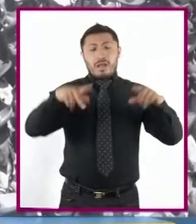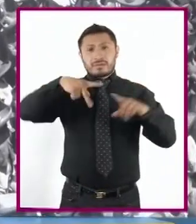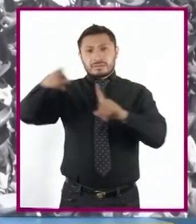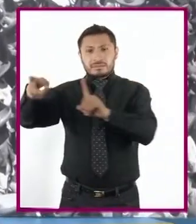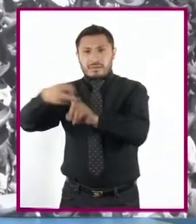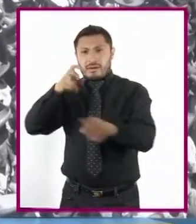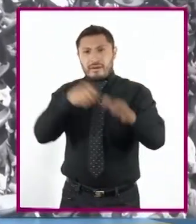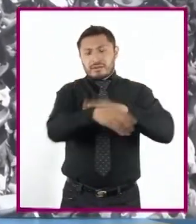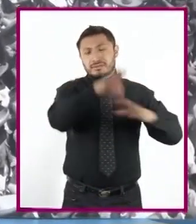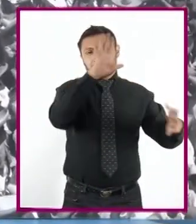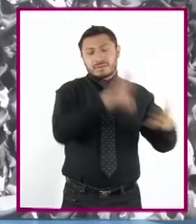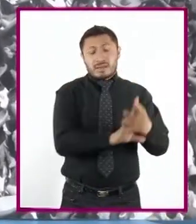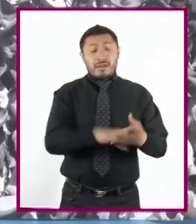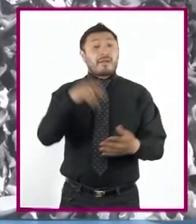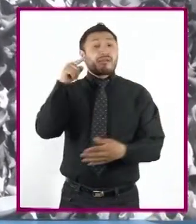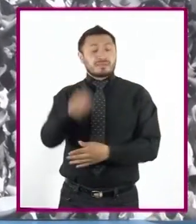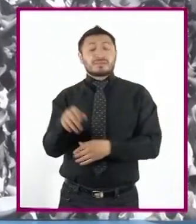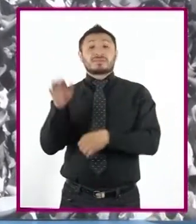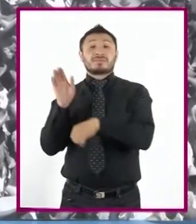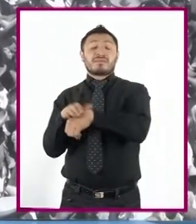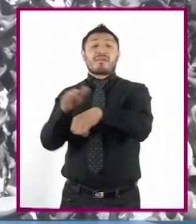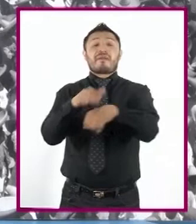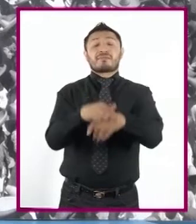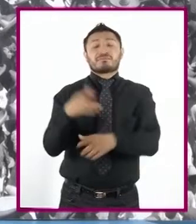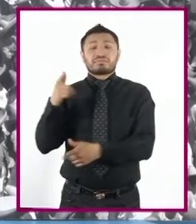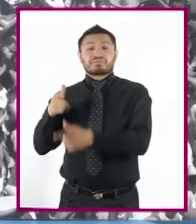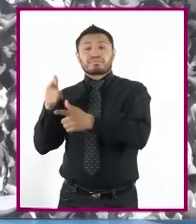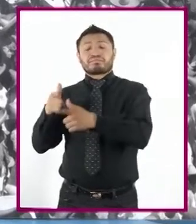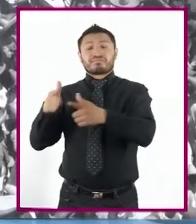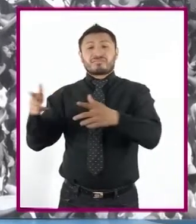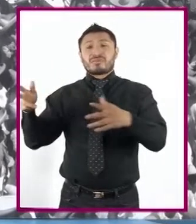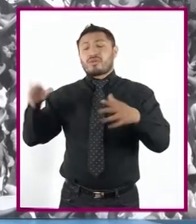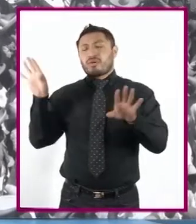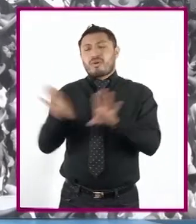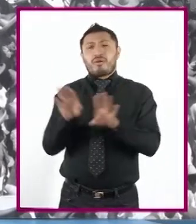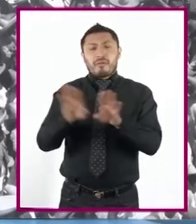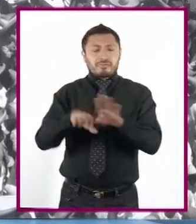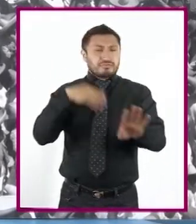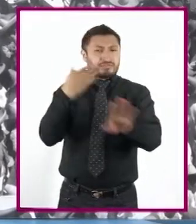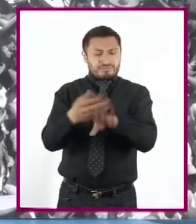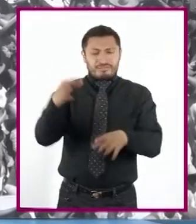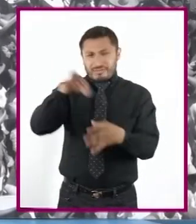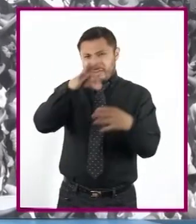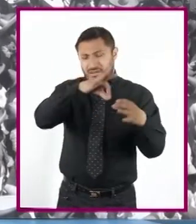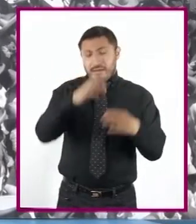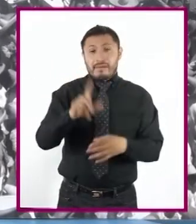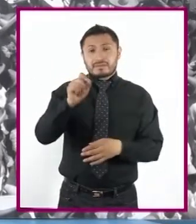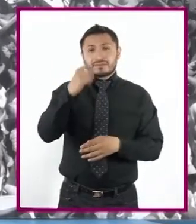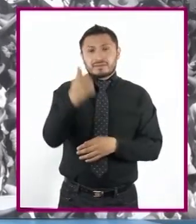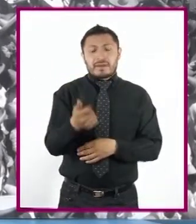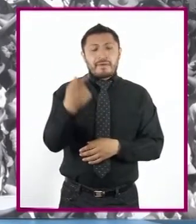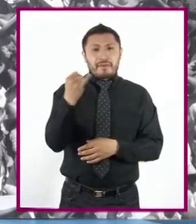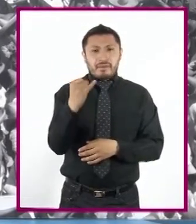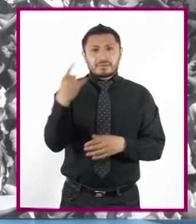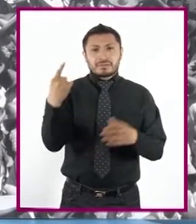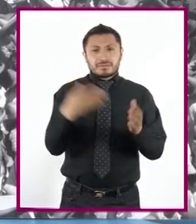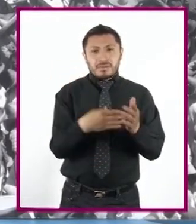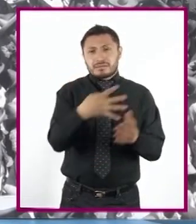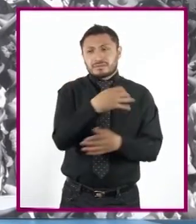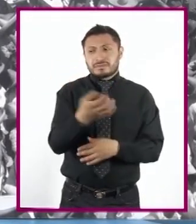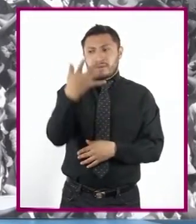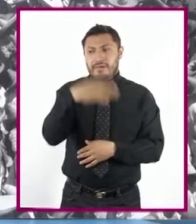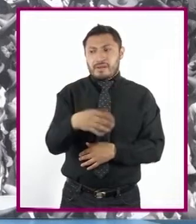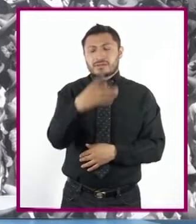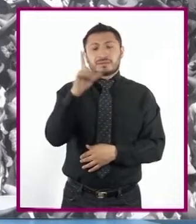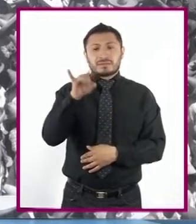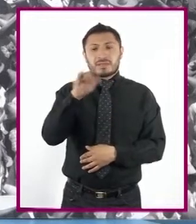y acusado de incitar a la rebelión poco antes de las elecciones. El 26 de junio de 1910, Porfirio Díaz resultó